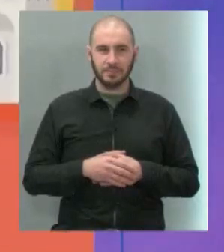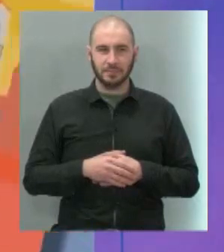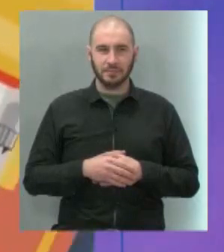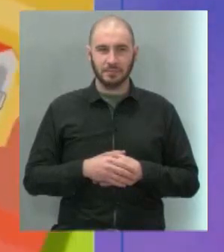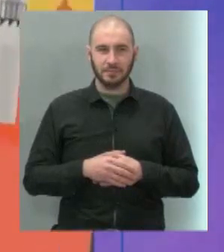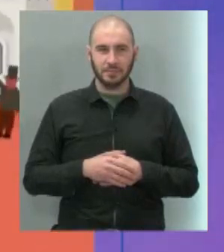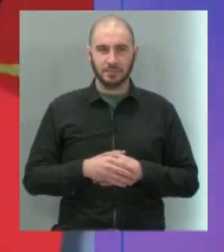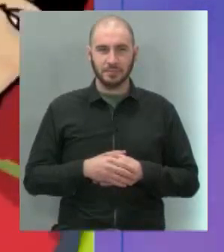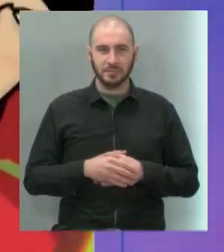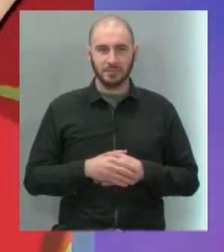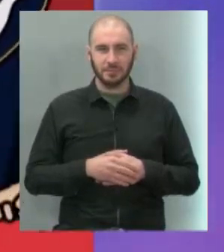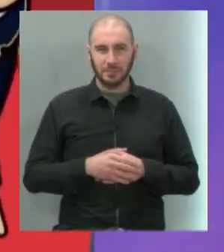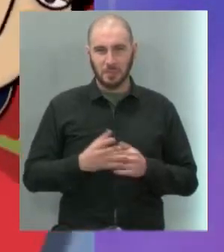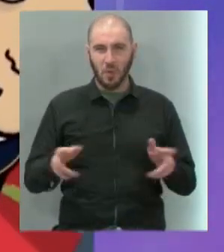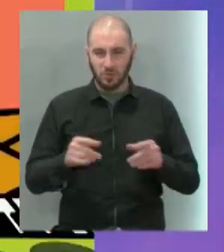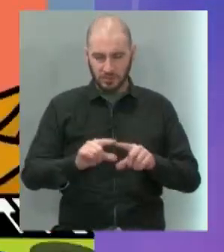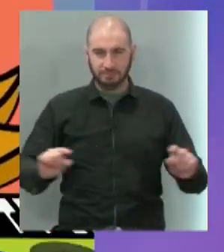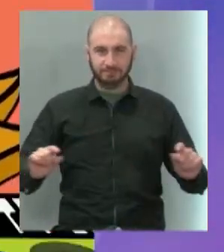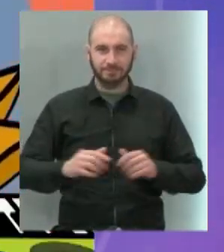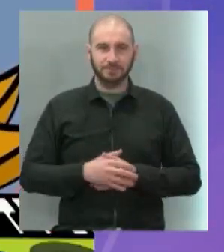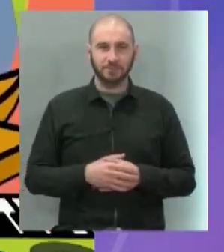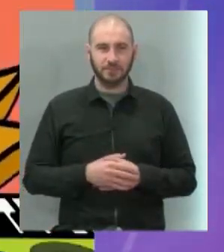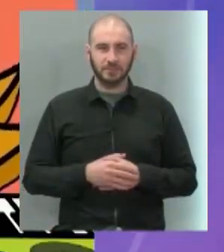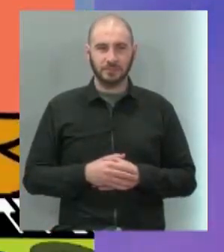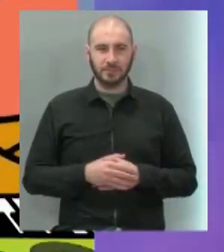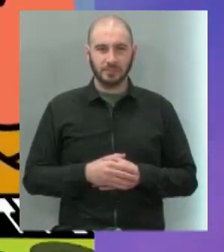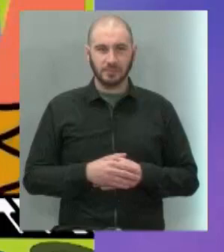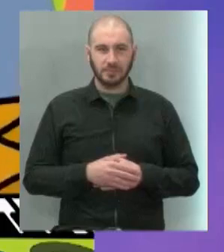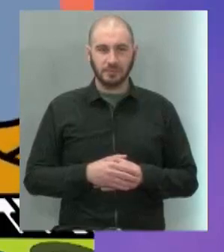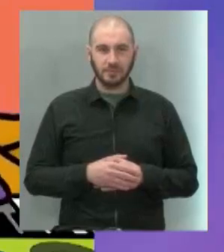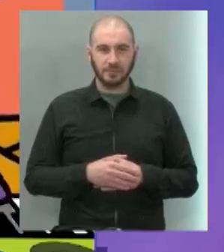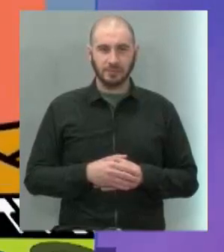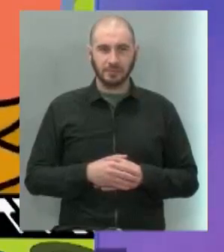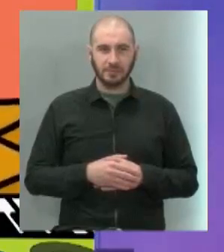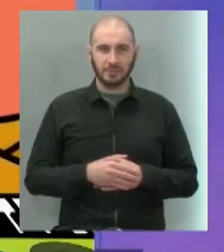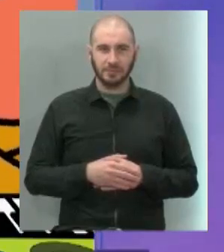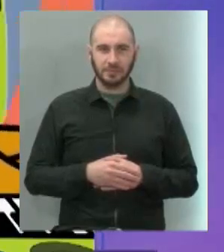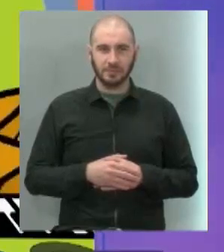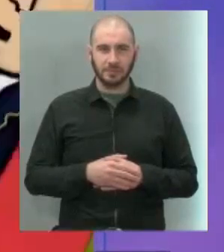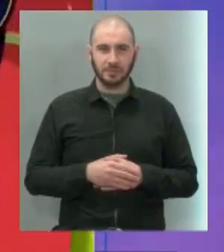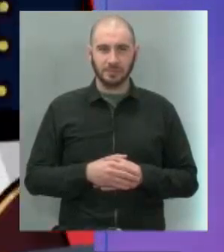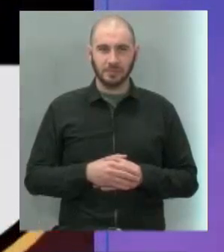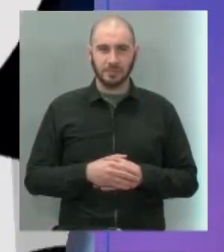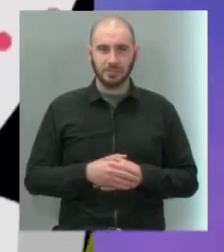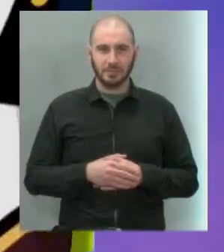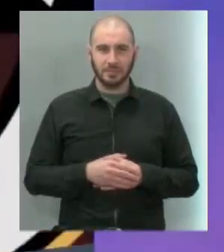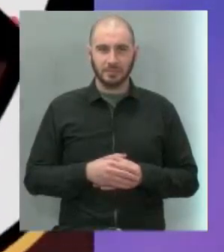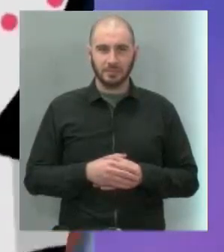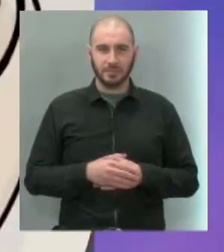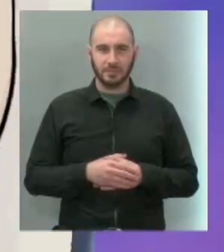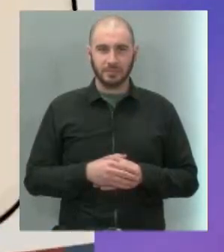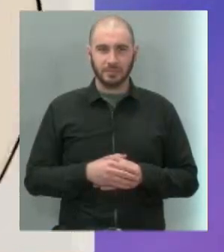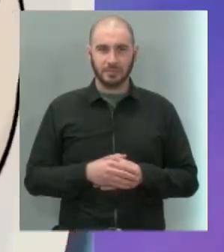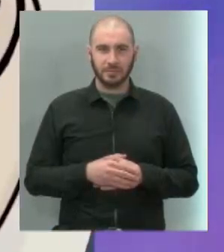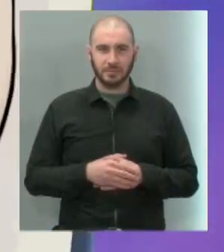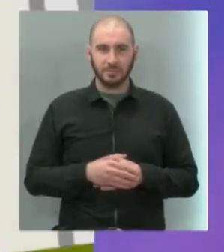Éramos colonia, virreinato de España. El poder al pueblo debía regresar. Y la primera